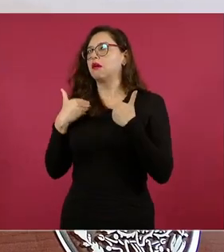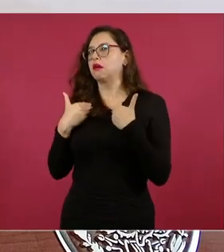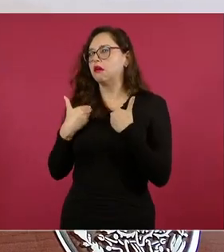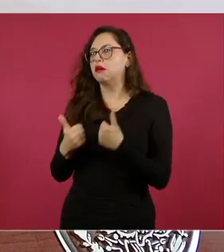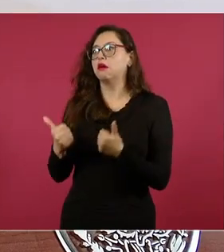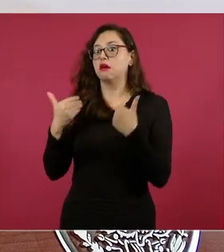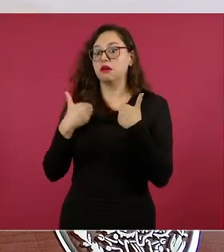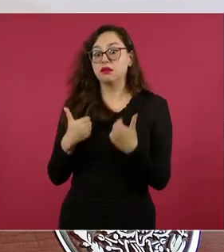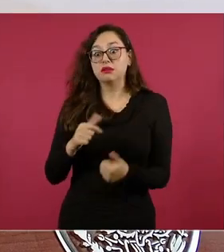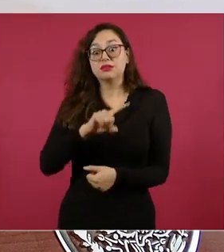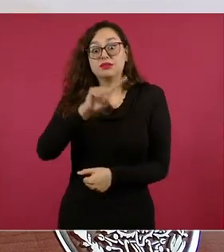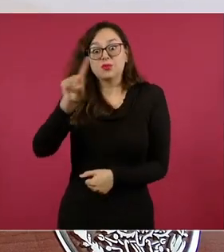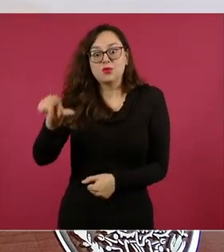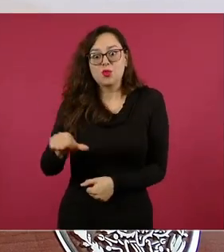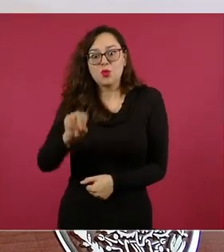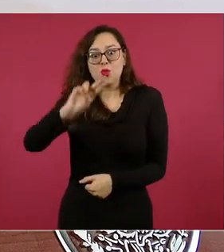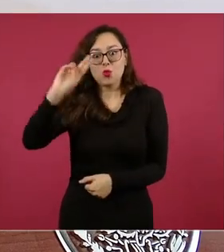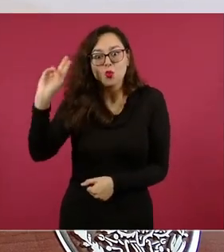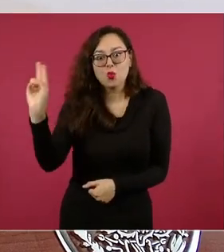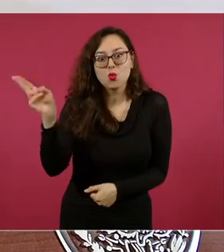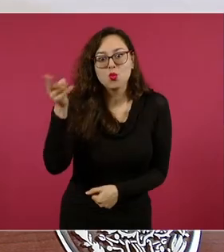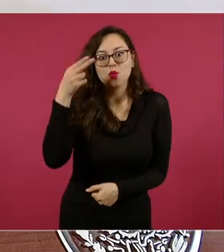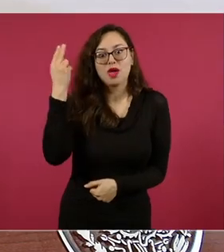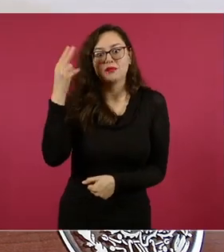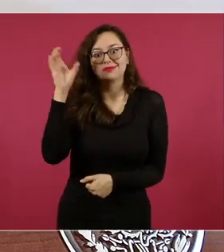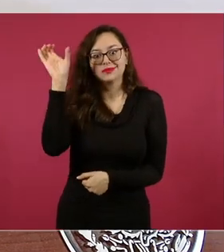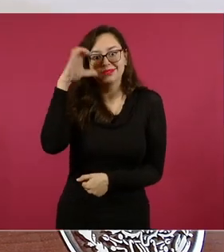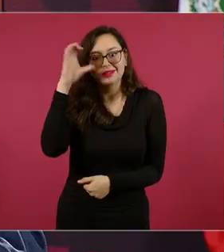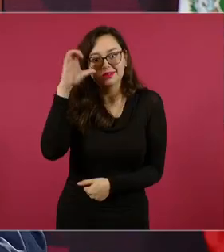UNAM, a la Facultad de Ciencias Políticas,